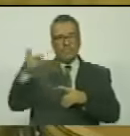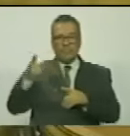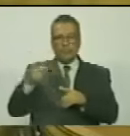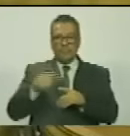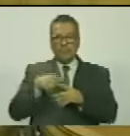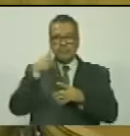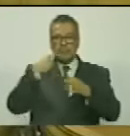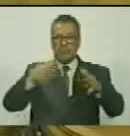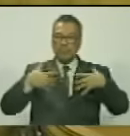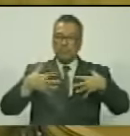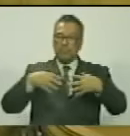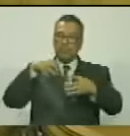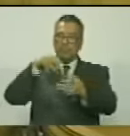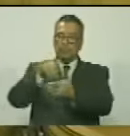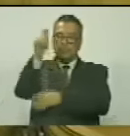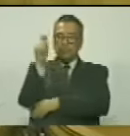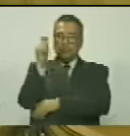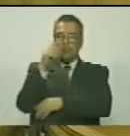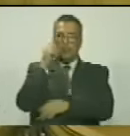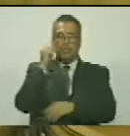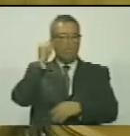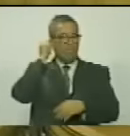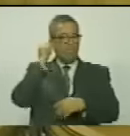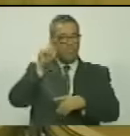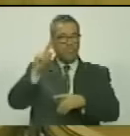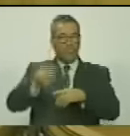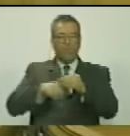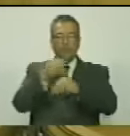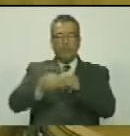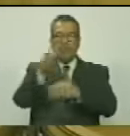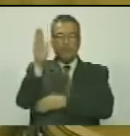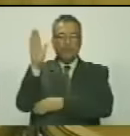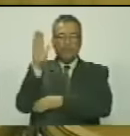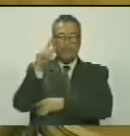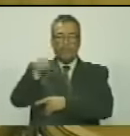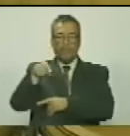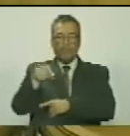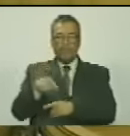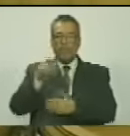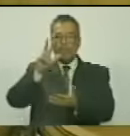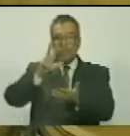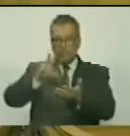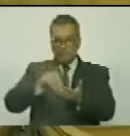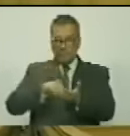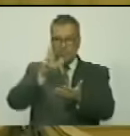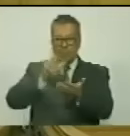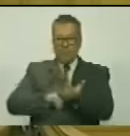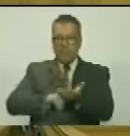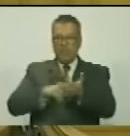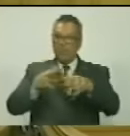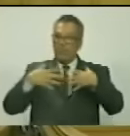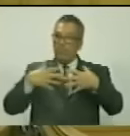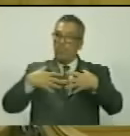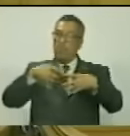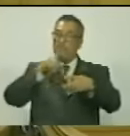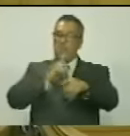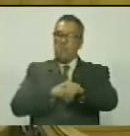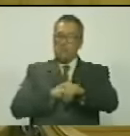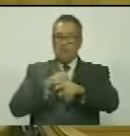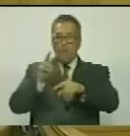someto la urgencia parlamentaria. Las honorables diputadas y los honorables diputados que estén a favor con aprobar la urgencia reglamentaria